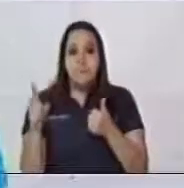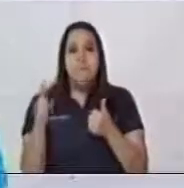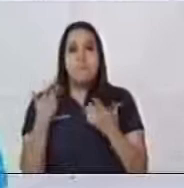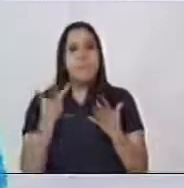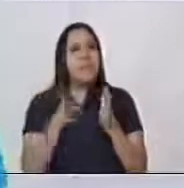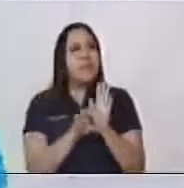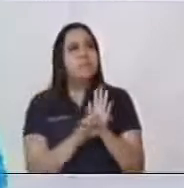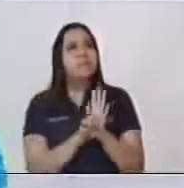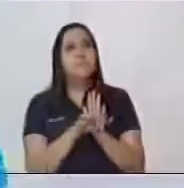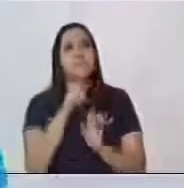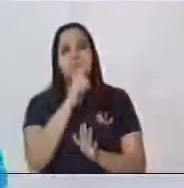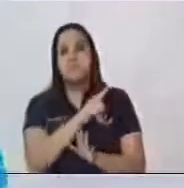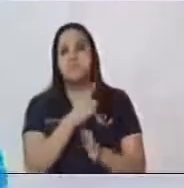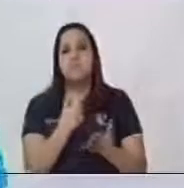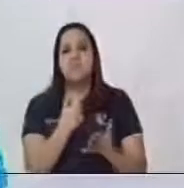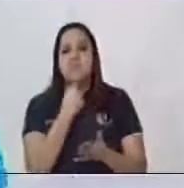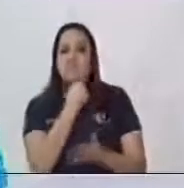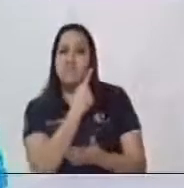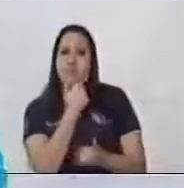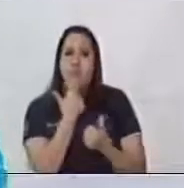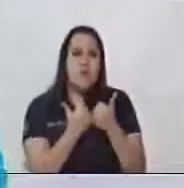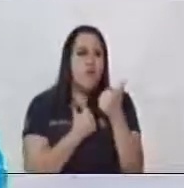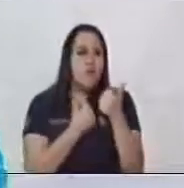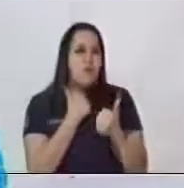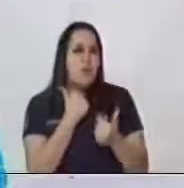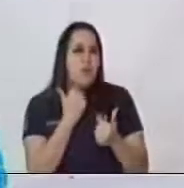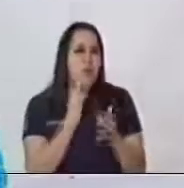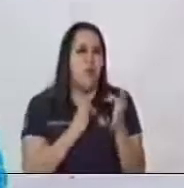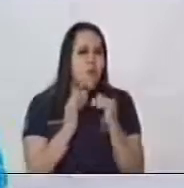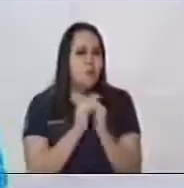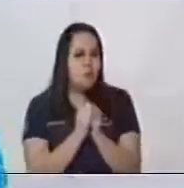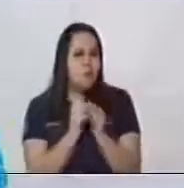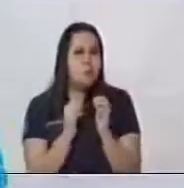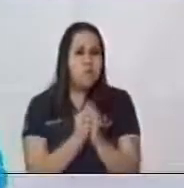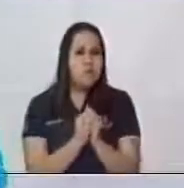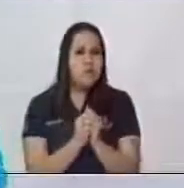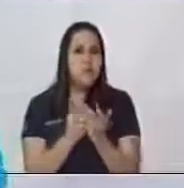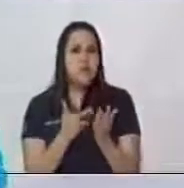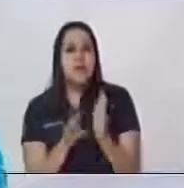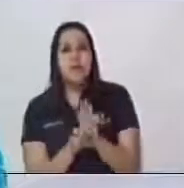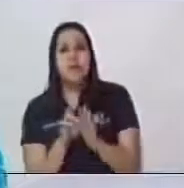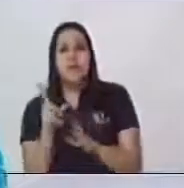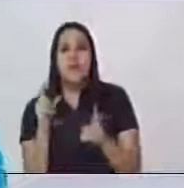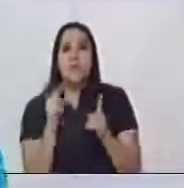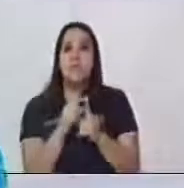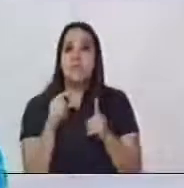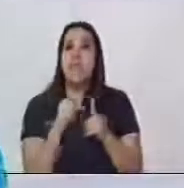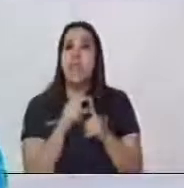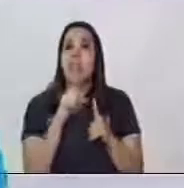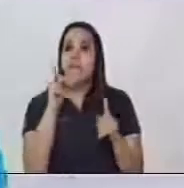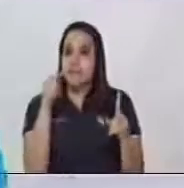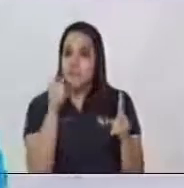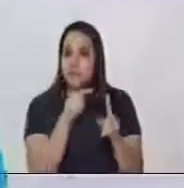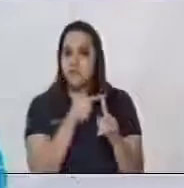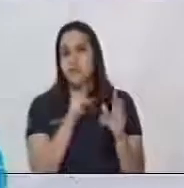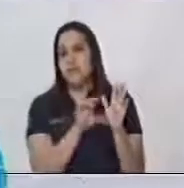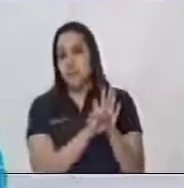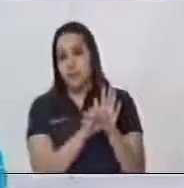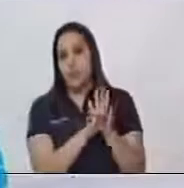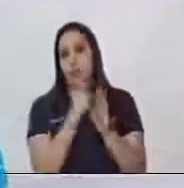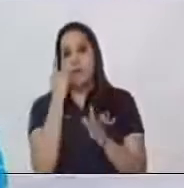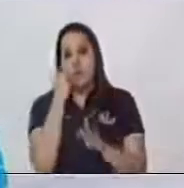lo que nos dan a conocer es duda o incertidumbre y utilizan palabras específicas. Por